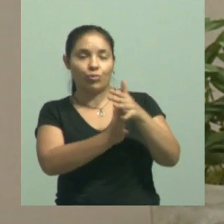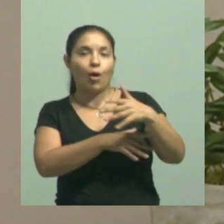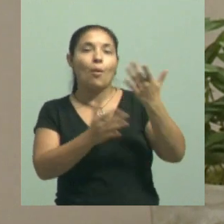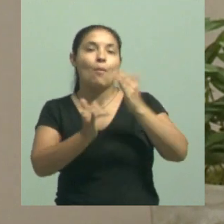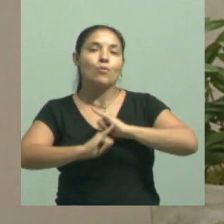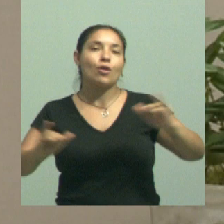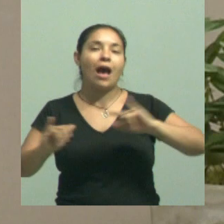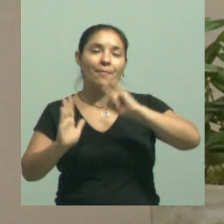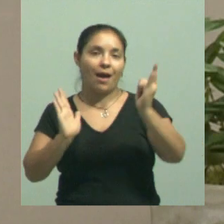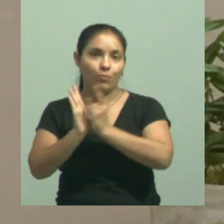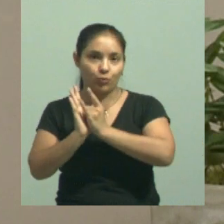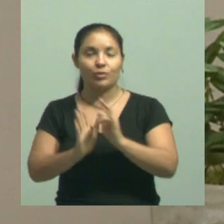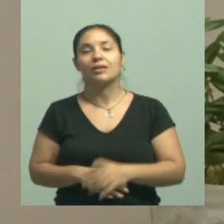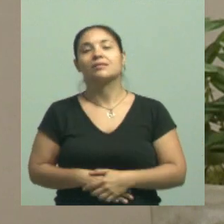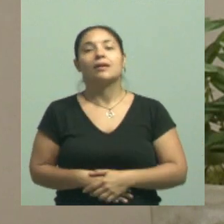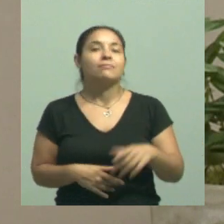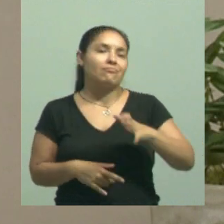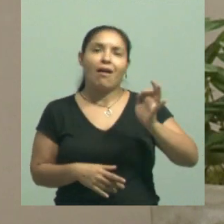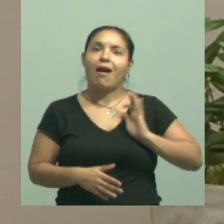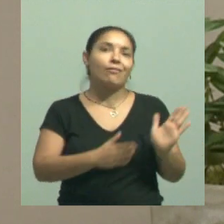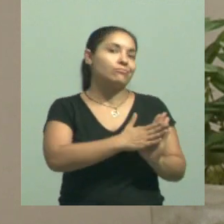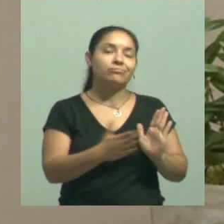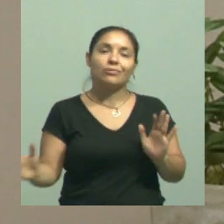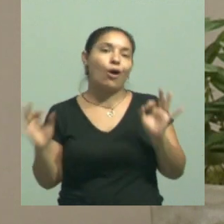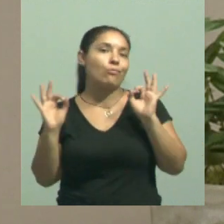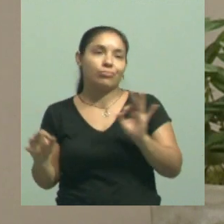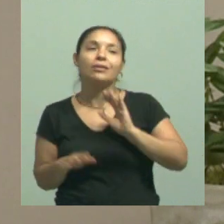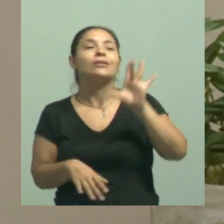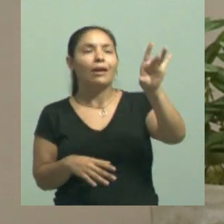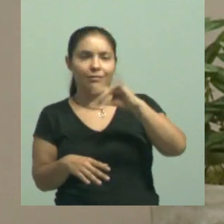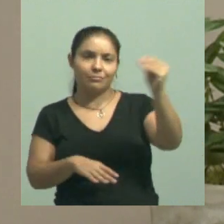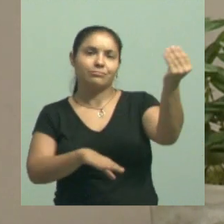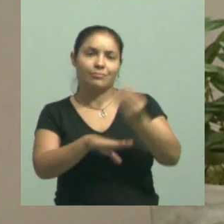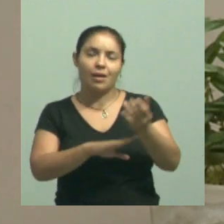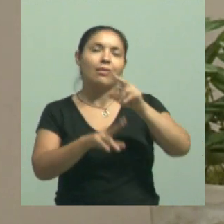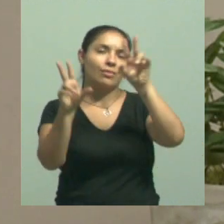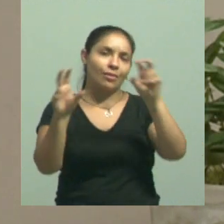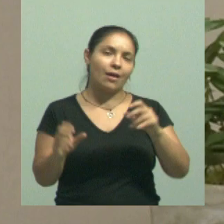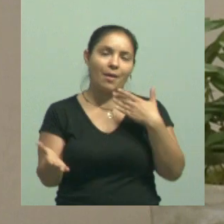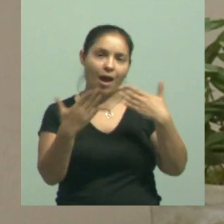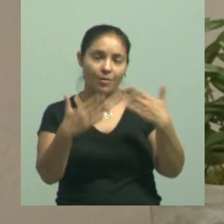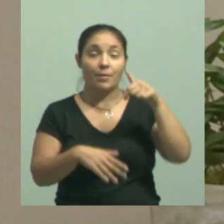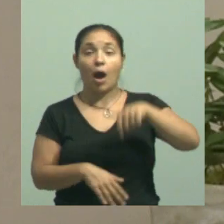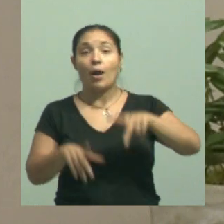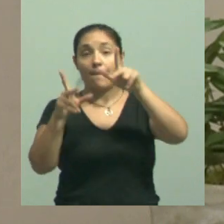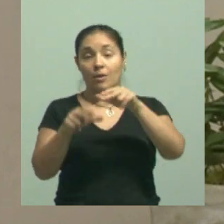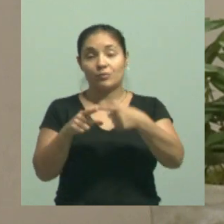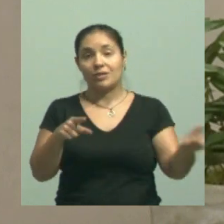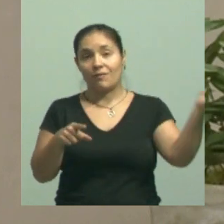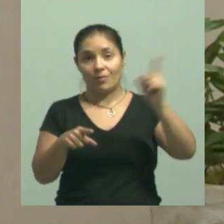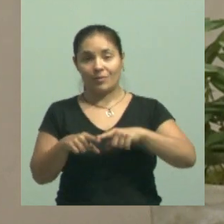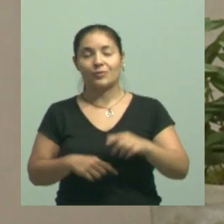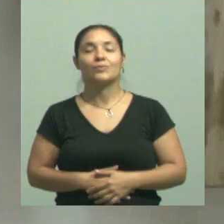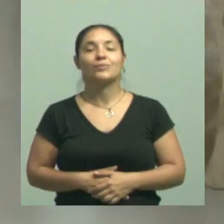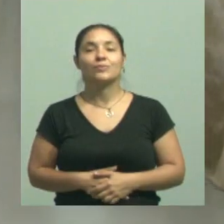Apuntes. Exclusivamente la vamos a tener durante todo el año, como decíamos, por supuesto compartiendo distintos temas. Nos vamos a la pausa, enseguida volvemos.